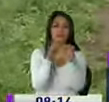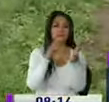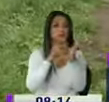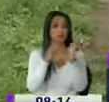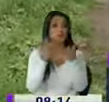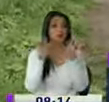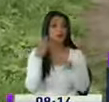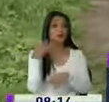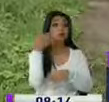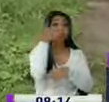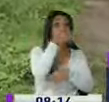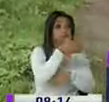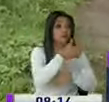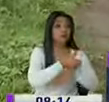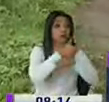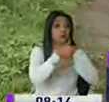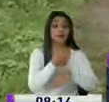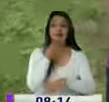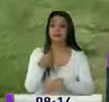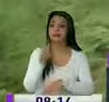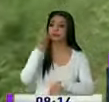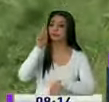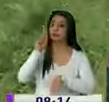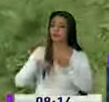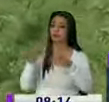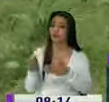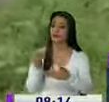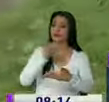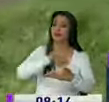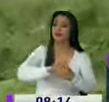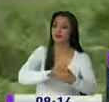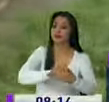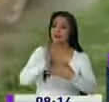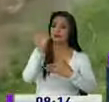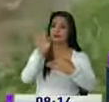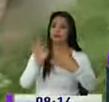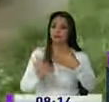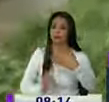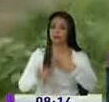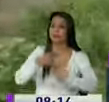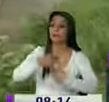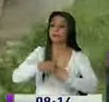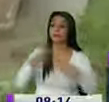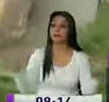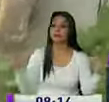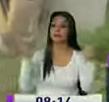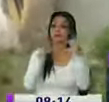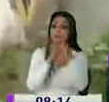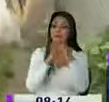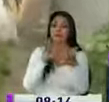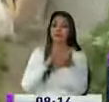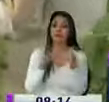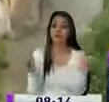ustedes acudieron y las autoridades les dijeron que no pueden incluir esta obra en un presupuesto participativo porque es algo muy